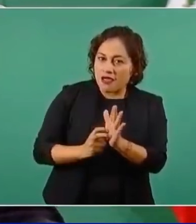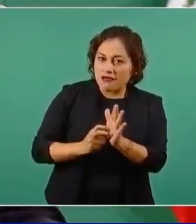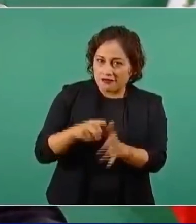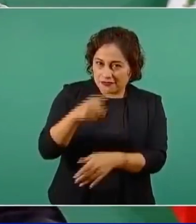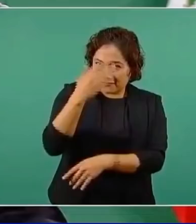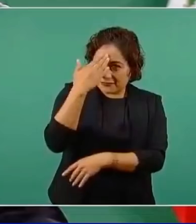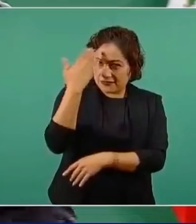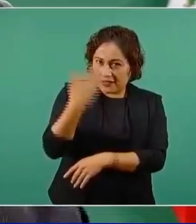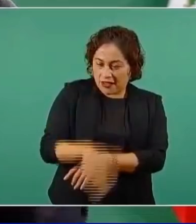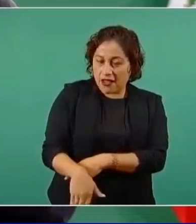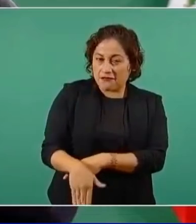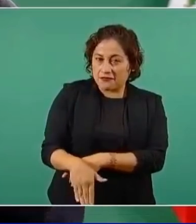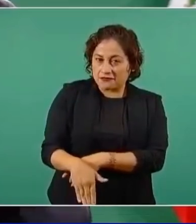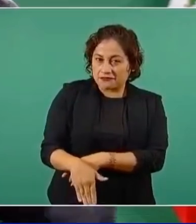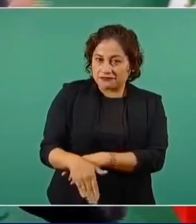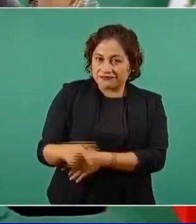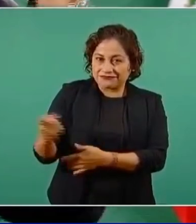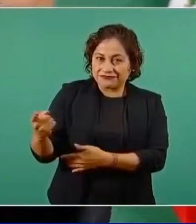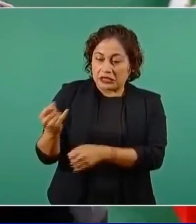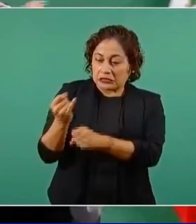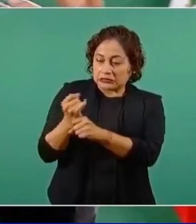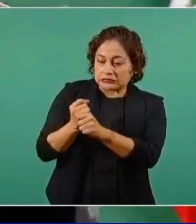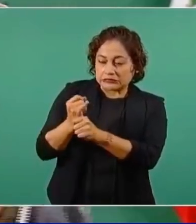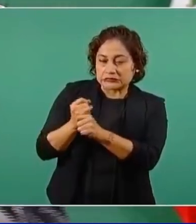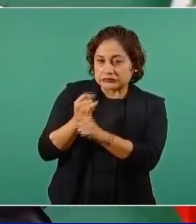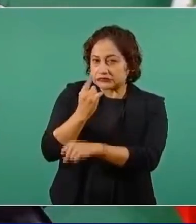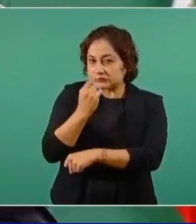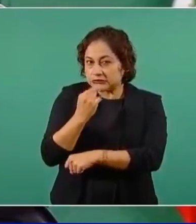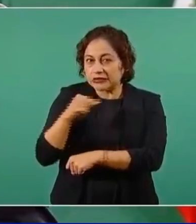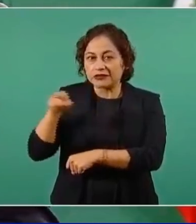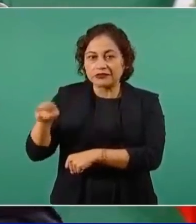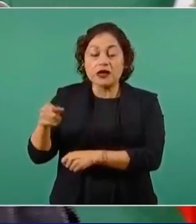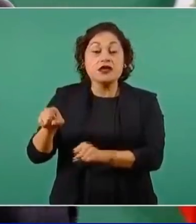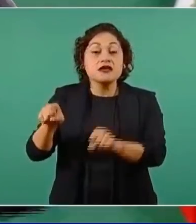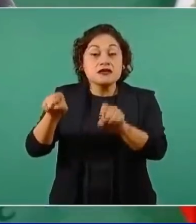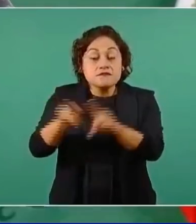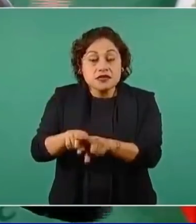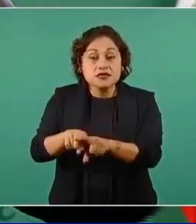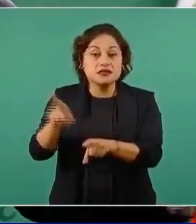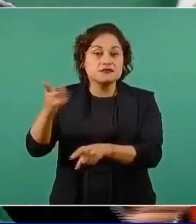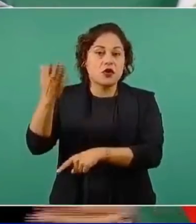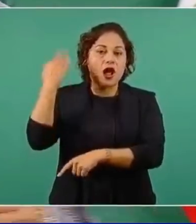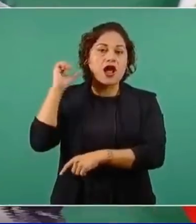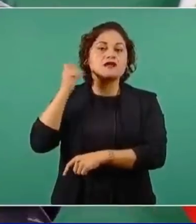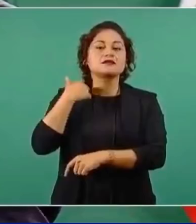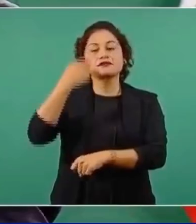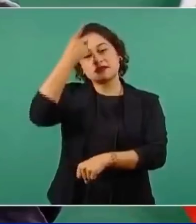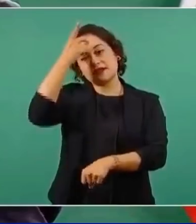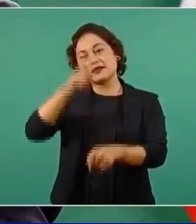y el juicio del ex director de Pemex que entregó que entregó